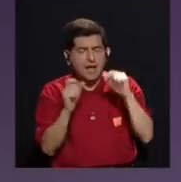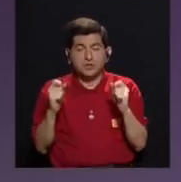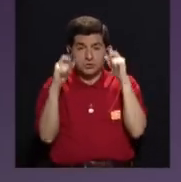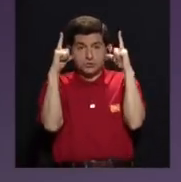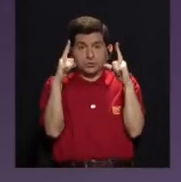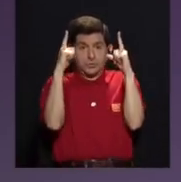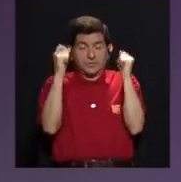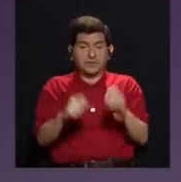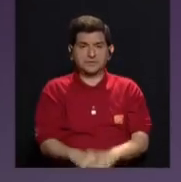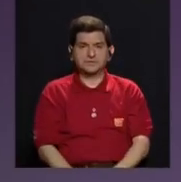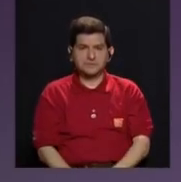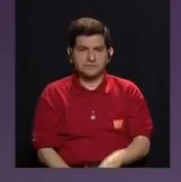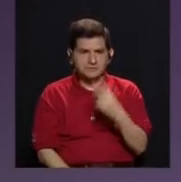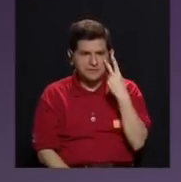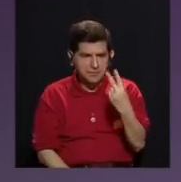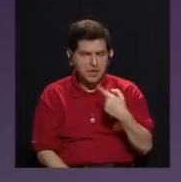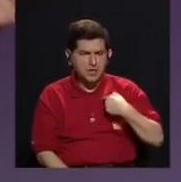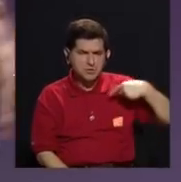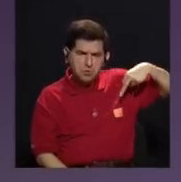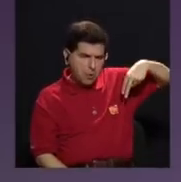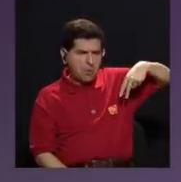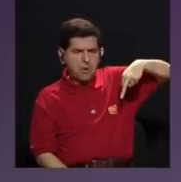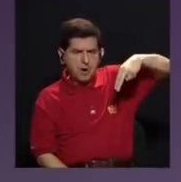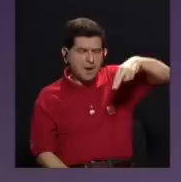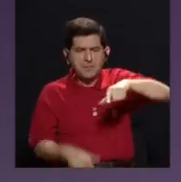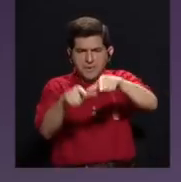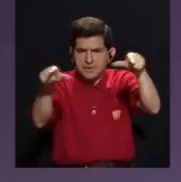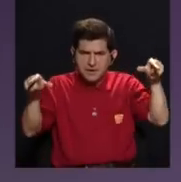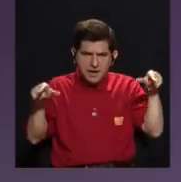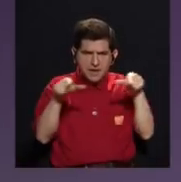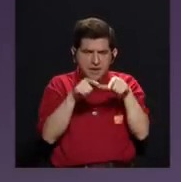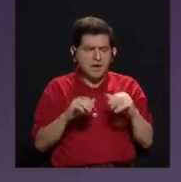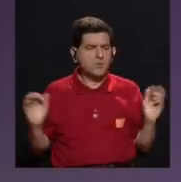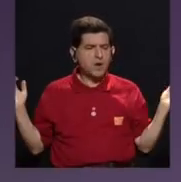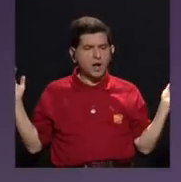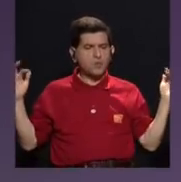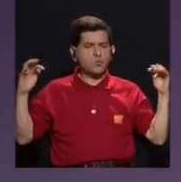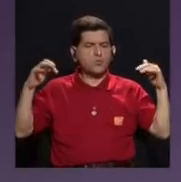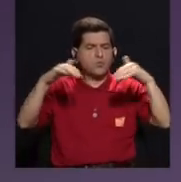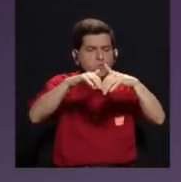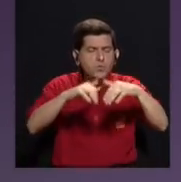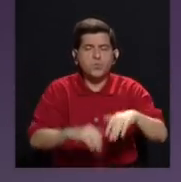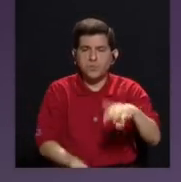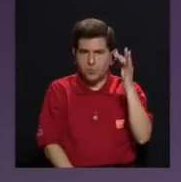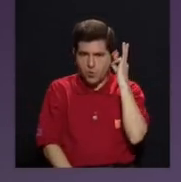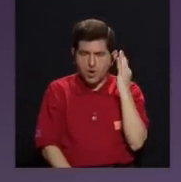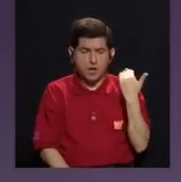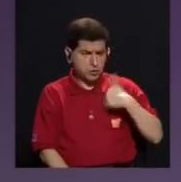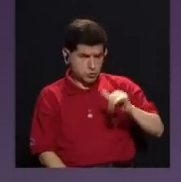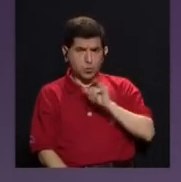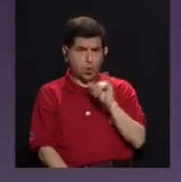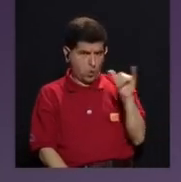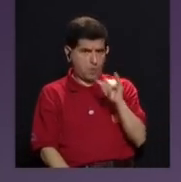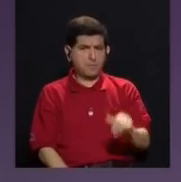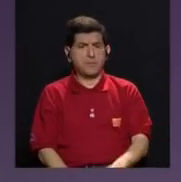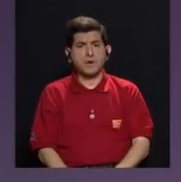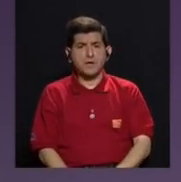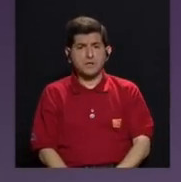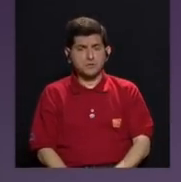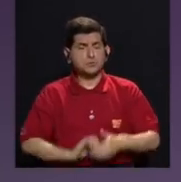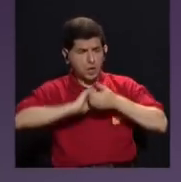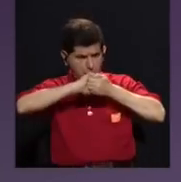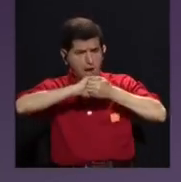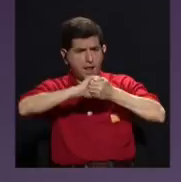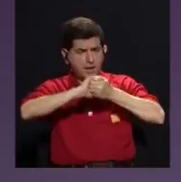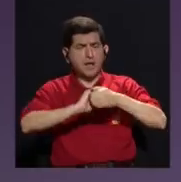ver iba caminando en el lugar donde se iban a aglutinar las mujeres y hombres también verdad porque tenemos muchos aliados